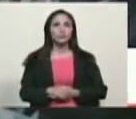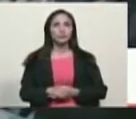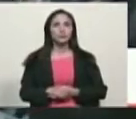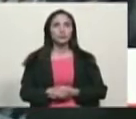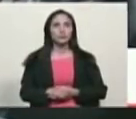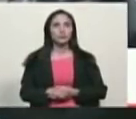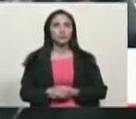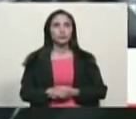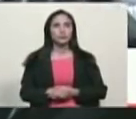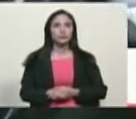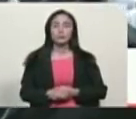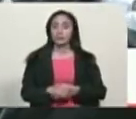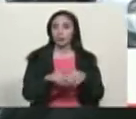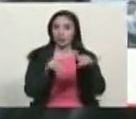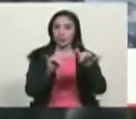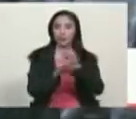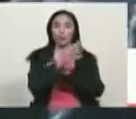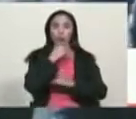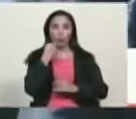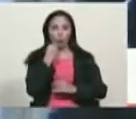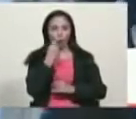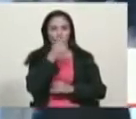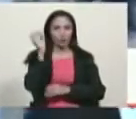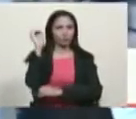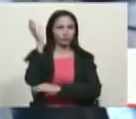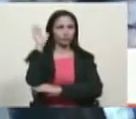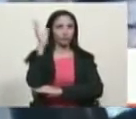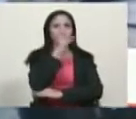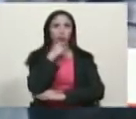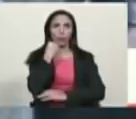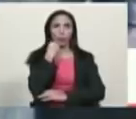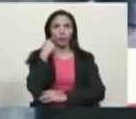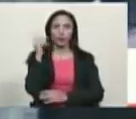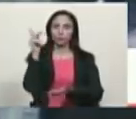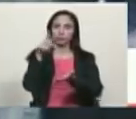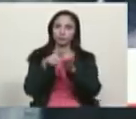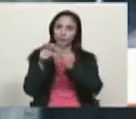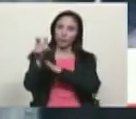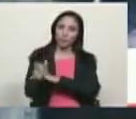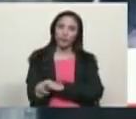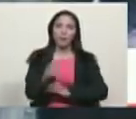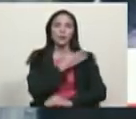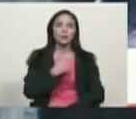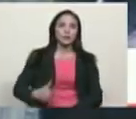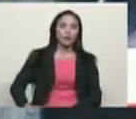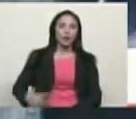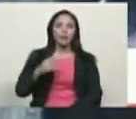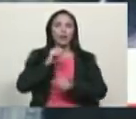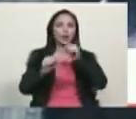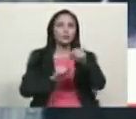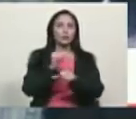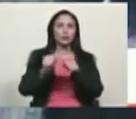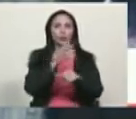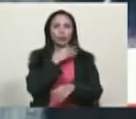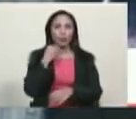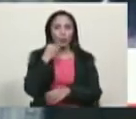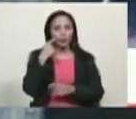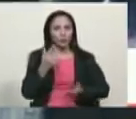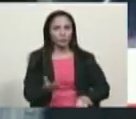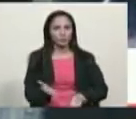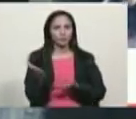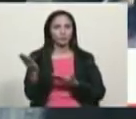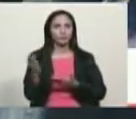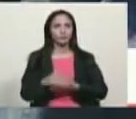Y allí los jóvenes, el foro juvenil, que aquí está el presidente de nuestra asociación Hermanos Saíz, el de los